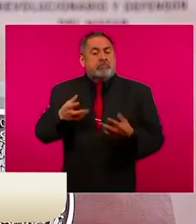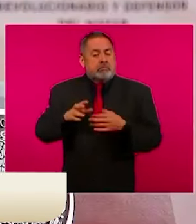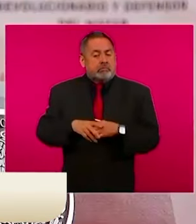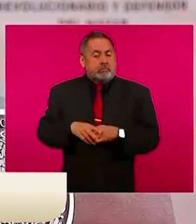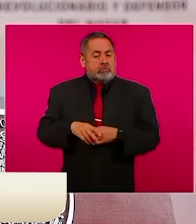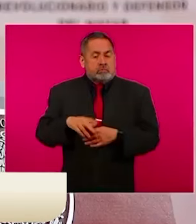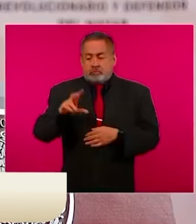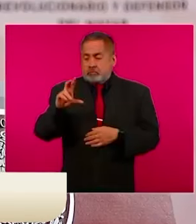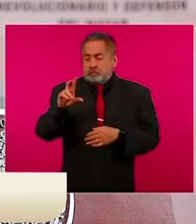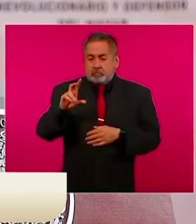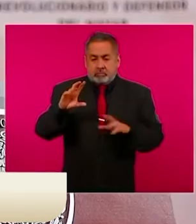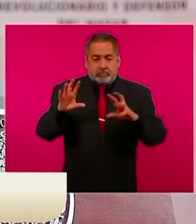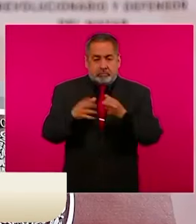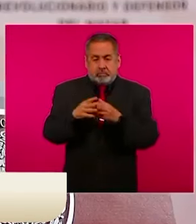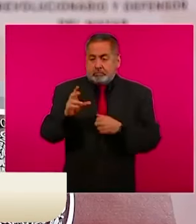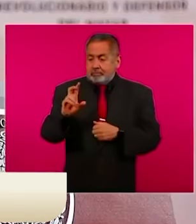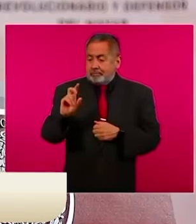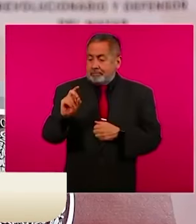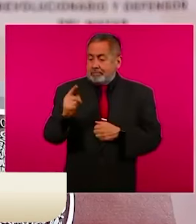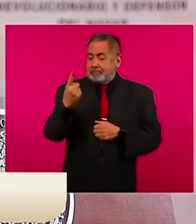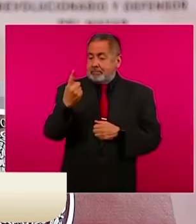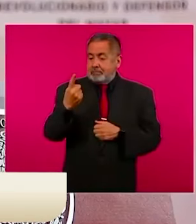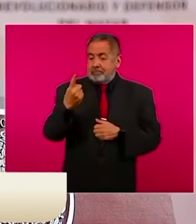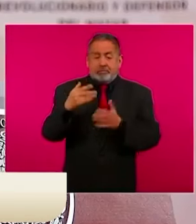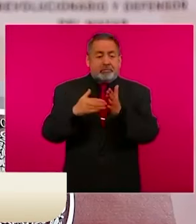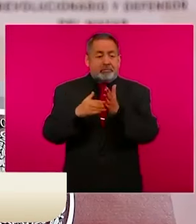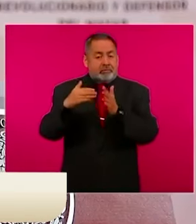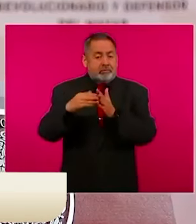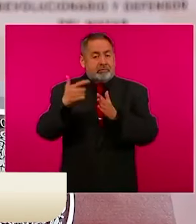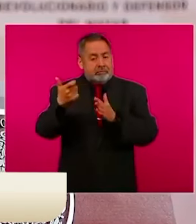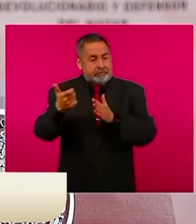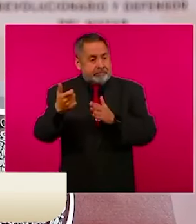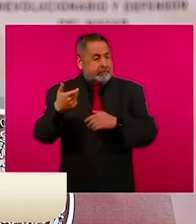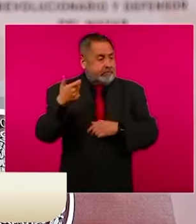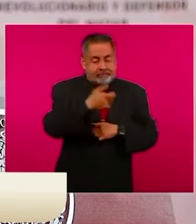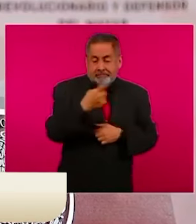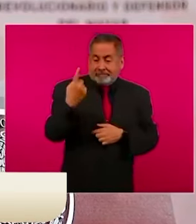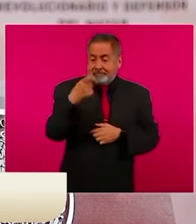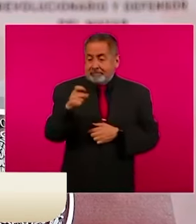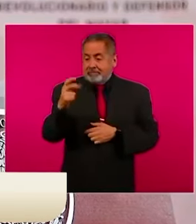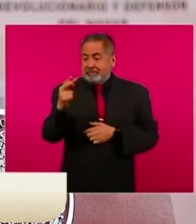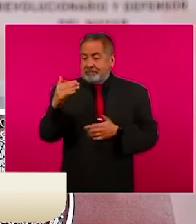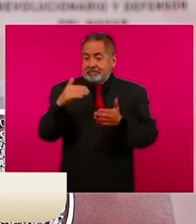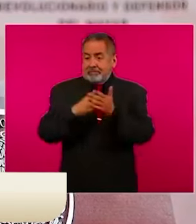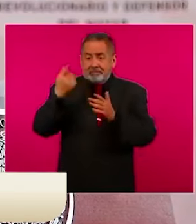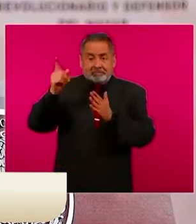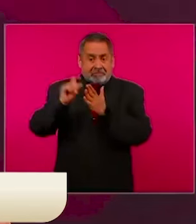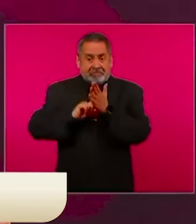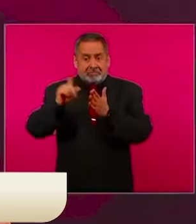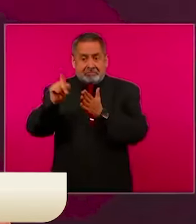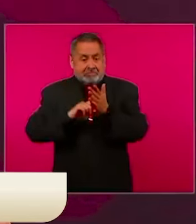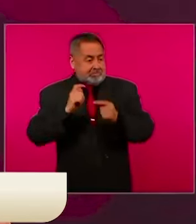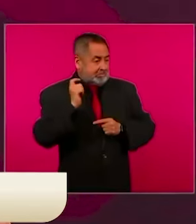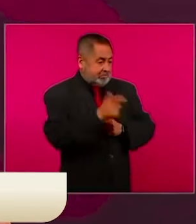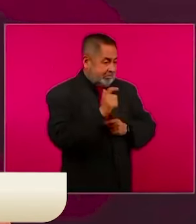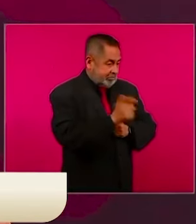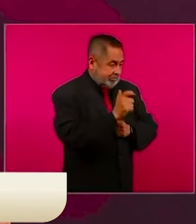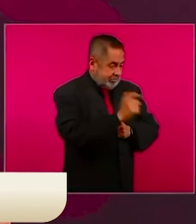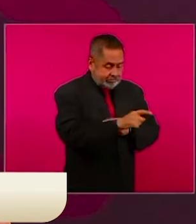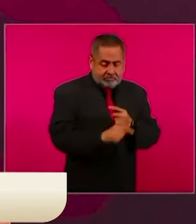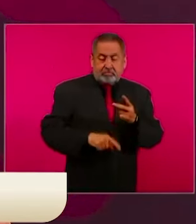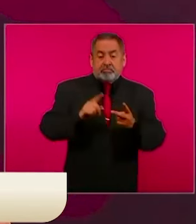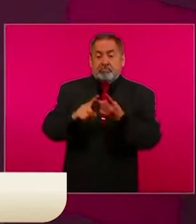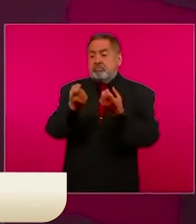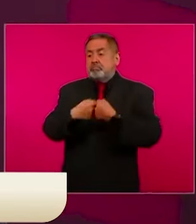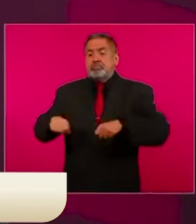31 millones de pesos por pensión, a razón de 125 mil pesos mensuales, y el seguro a razón